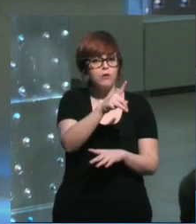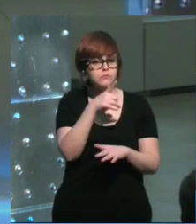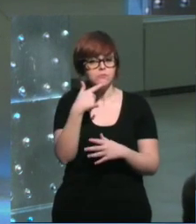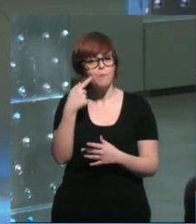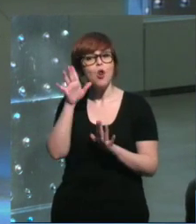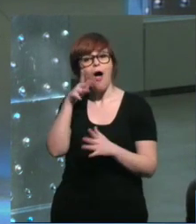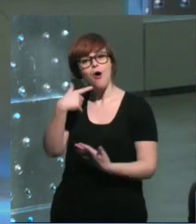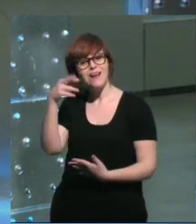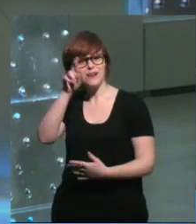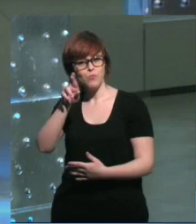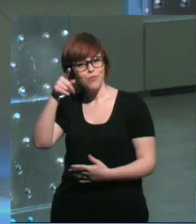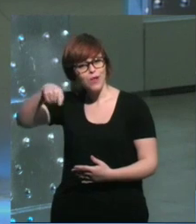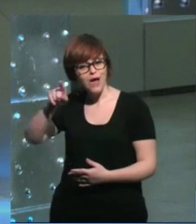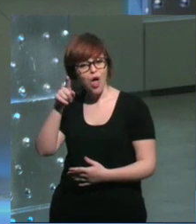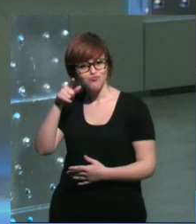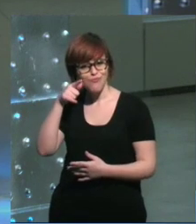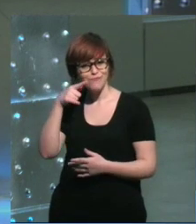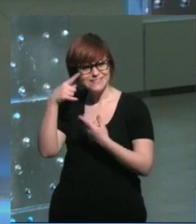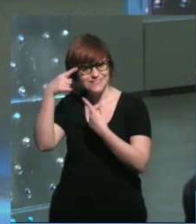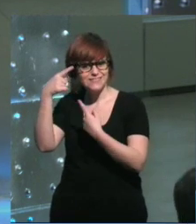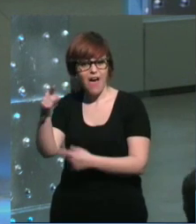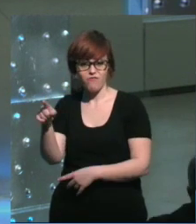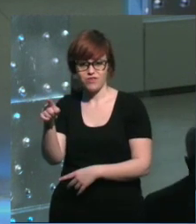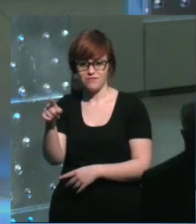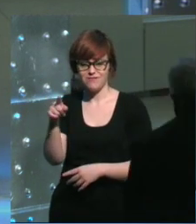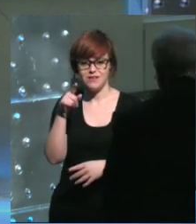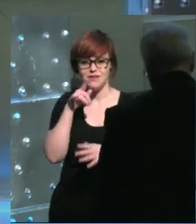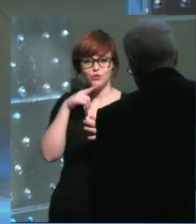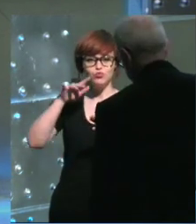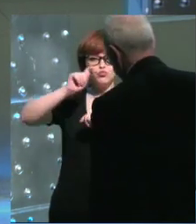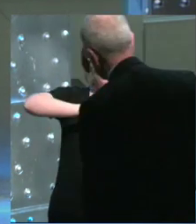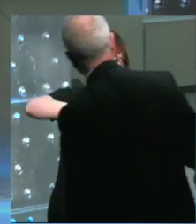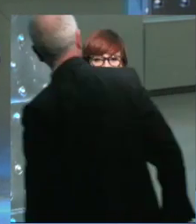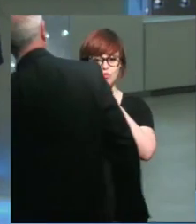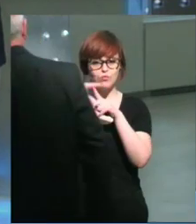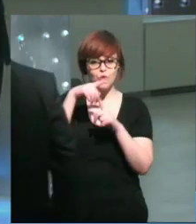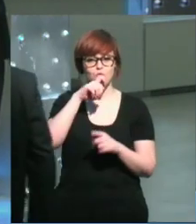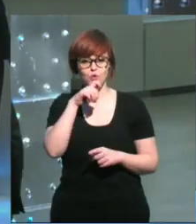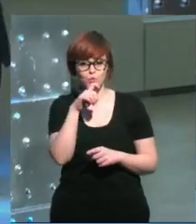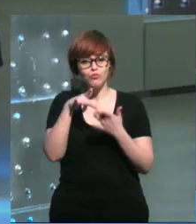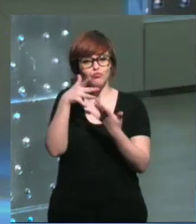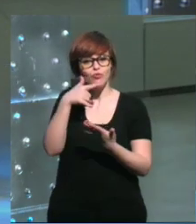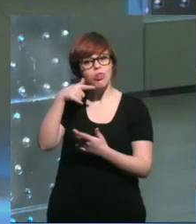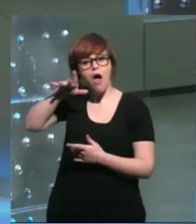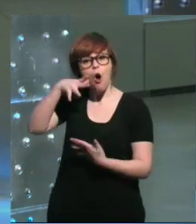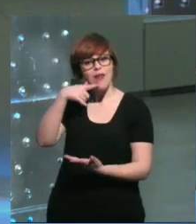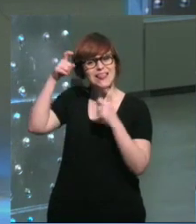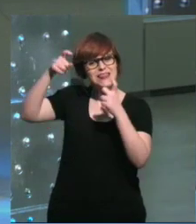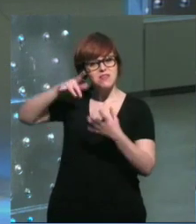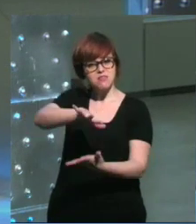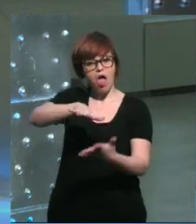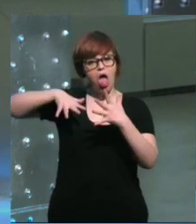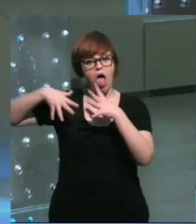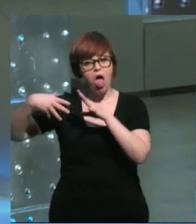posible para intentar duplicar una base de datos de este tipo. Una infraestructura tecnológica, eso no solamente es una base de datos. Expliqué antes que era un todo, ¿no? A la